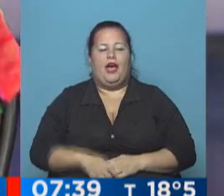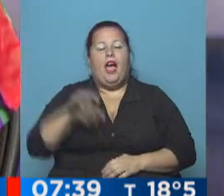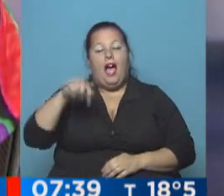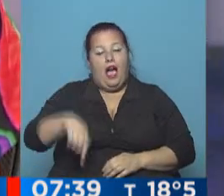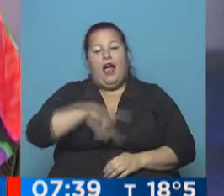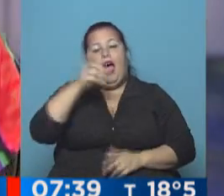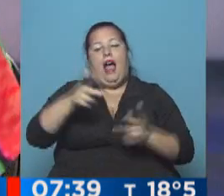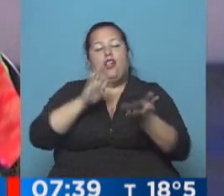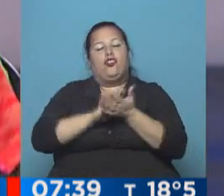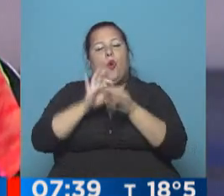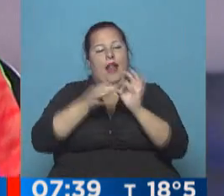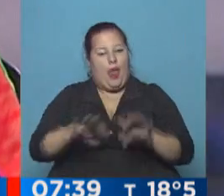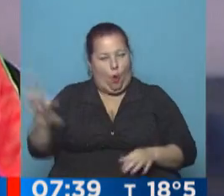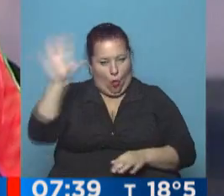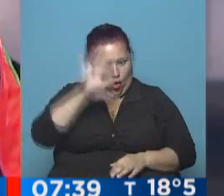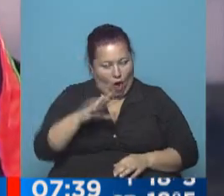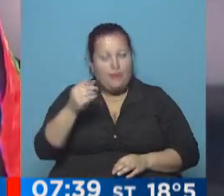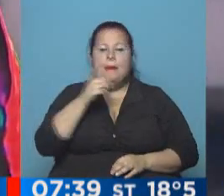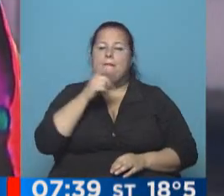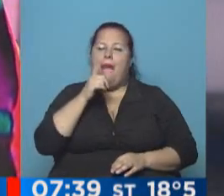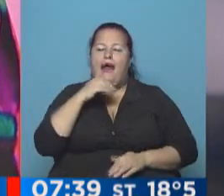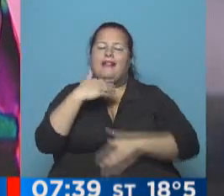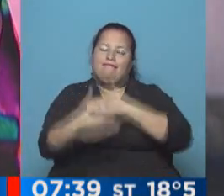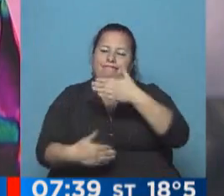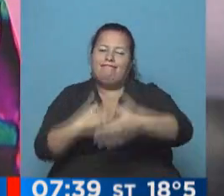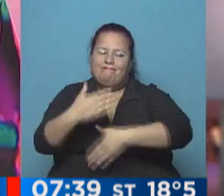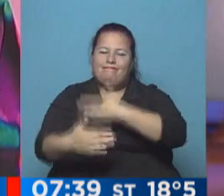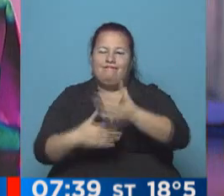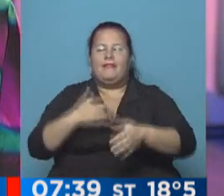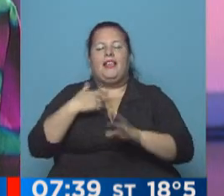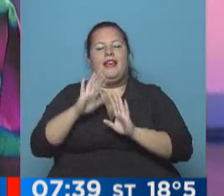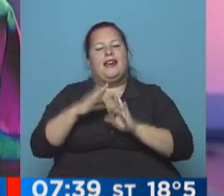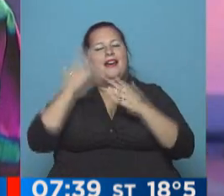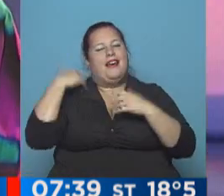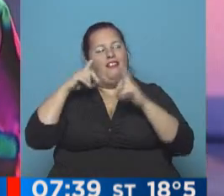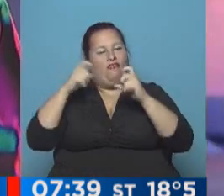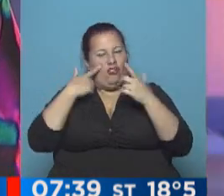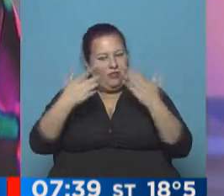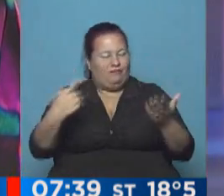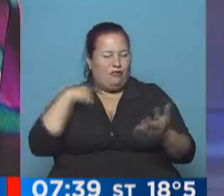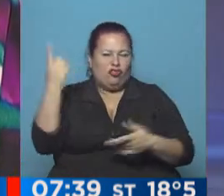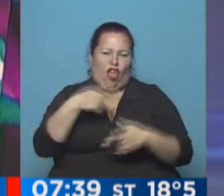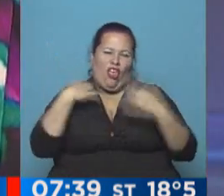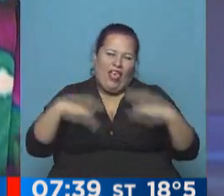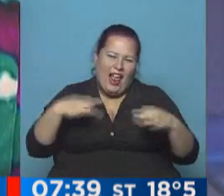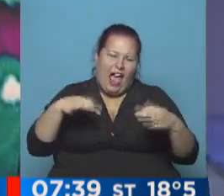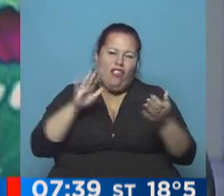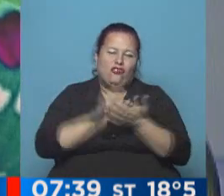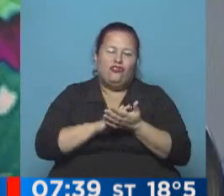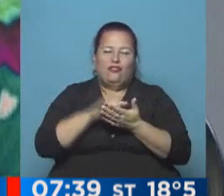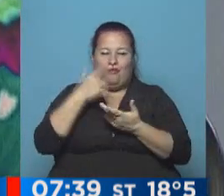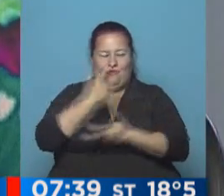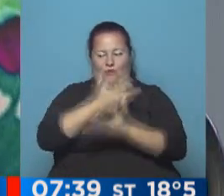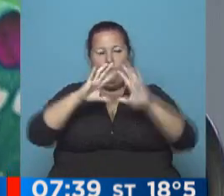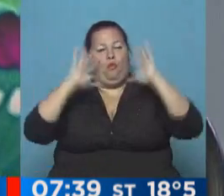Nos vamos ahora a hablar de la Unión Europea, porque parece que a medida que pasan los días y nos alejamos de la foto que sensibilizó a toda la